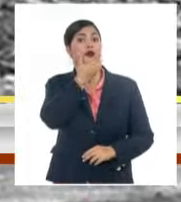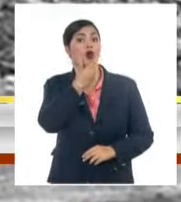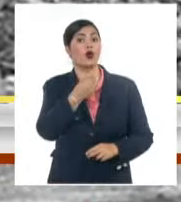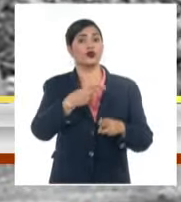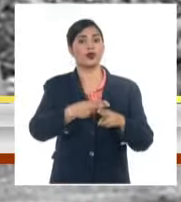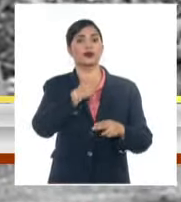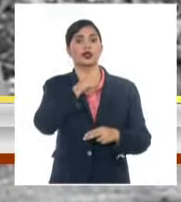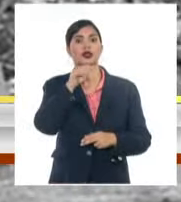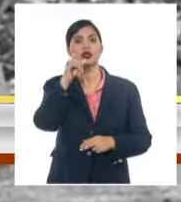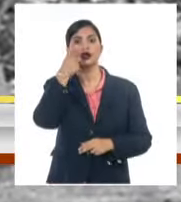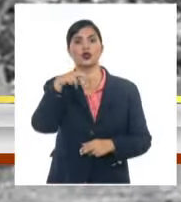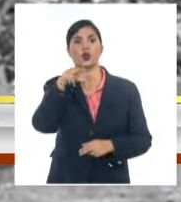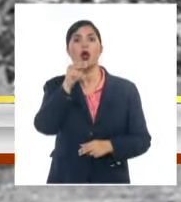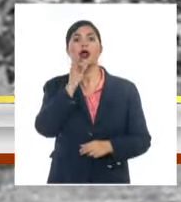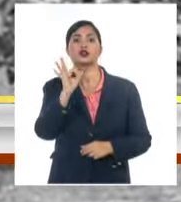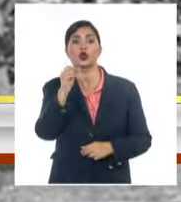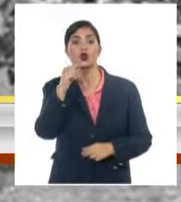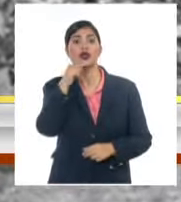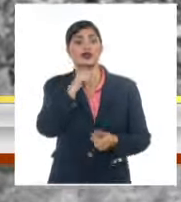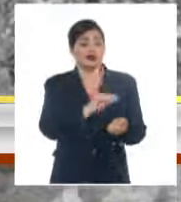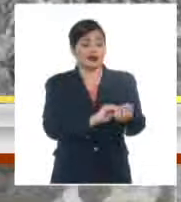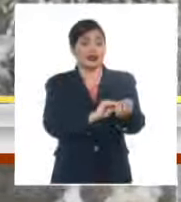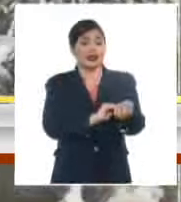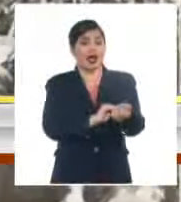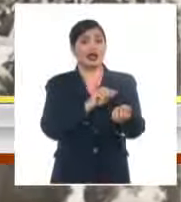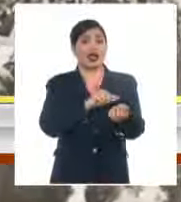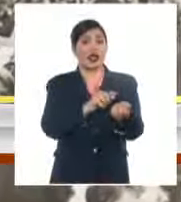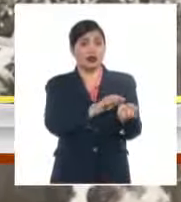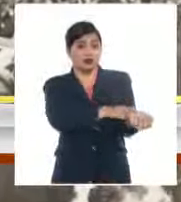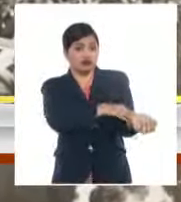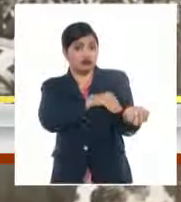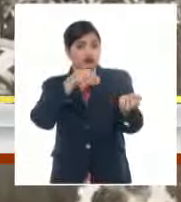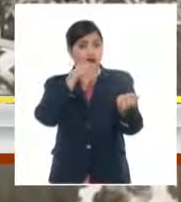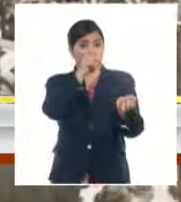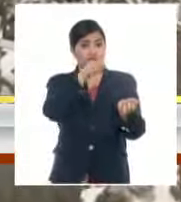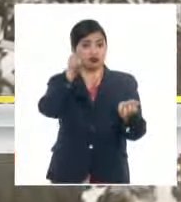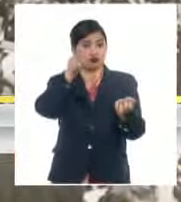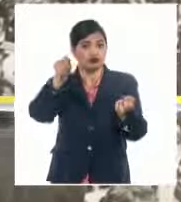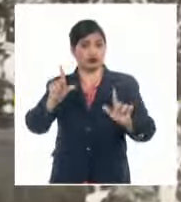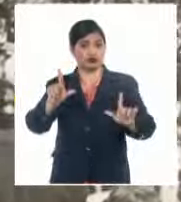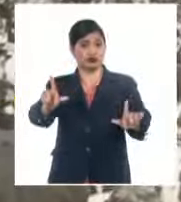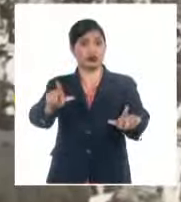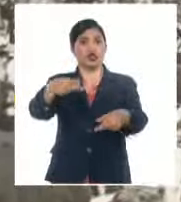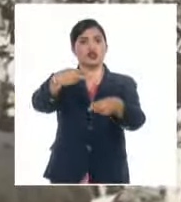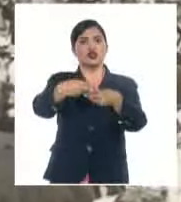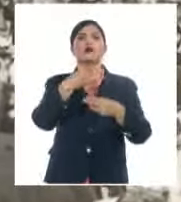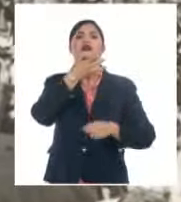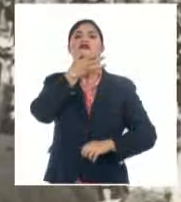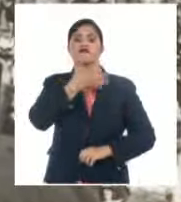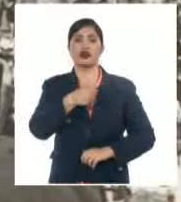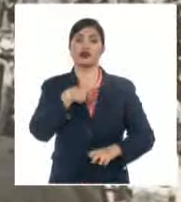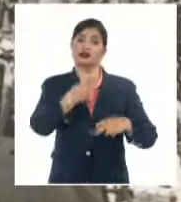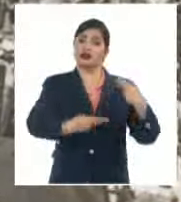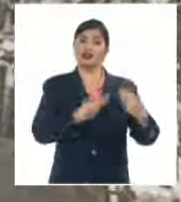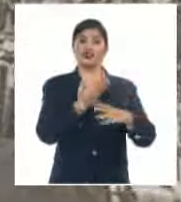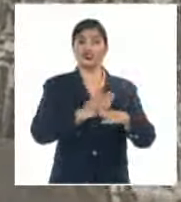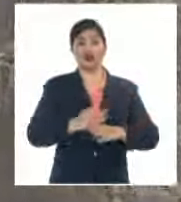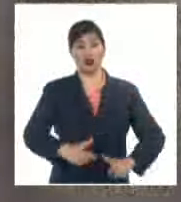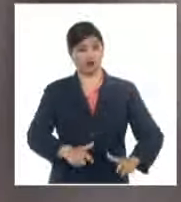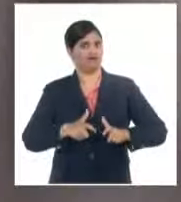con su propia sangre el nombre de Fidel. Por su parte, el también miembro del Buró Político y secretario de Organización del Comité Central del